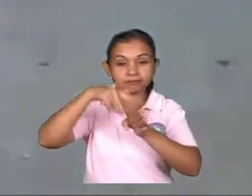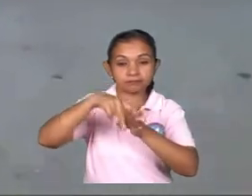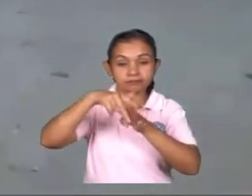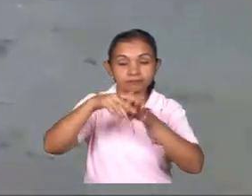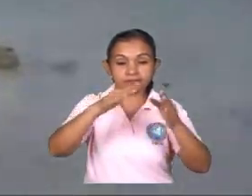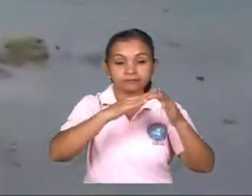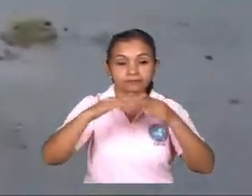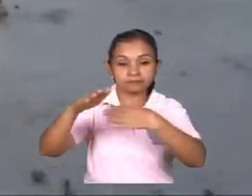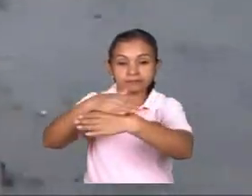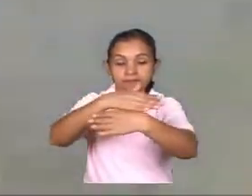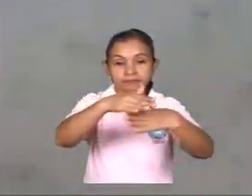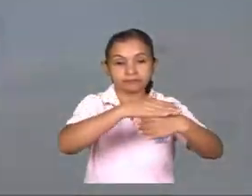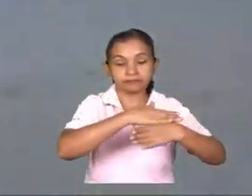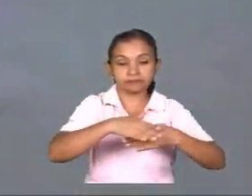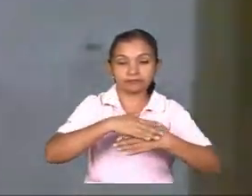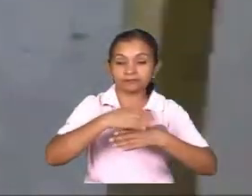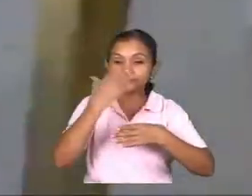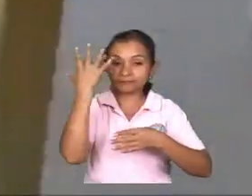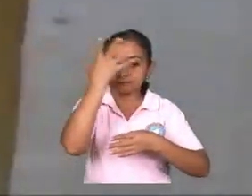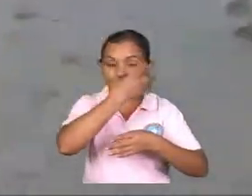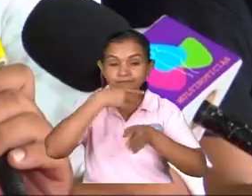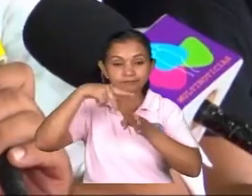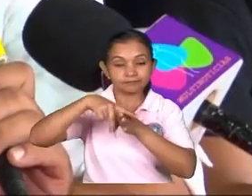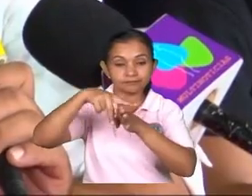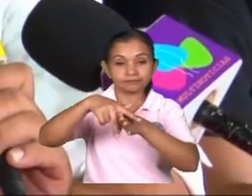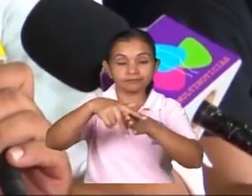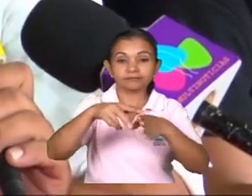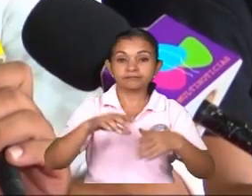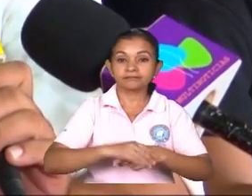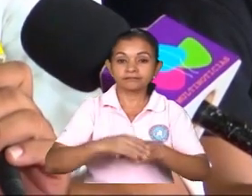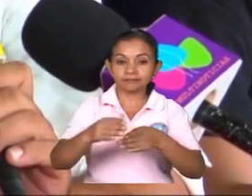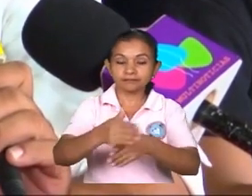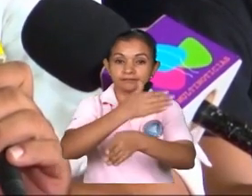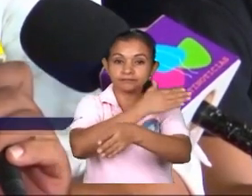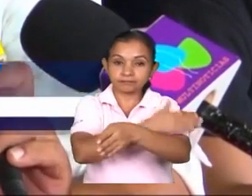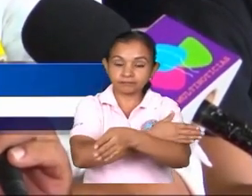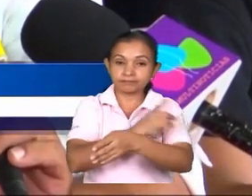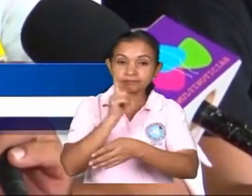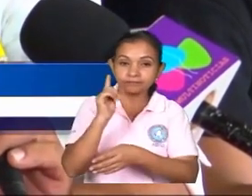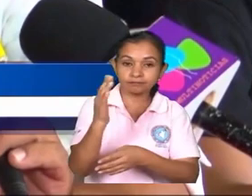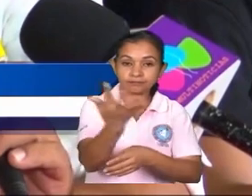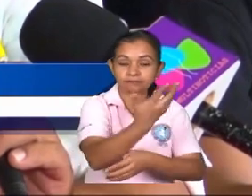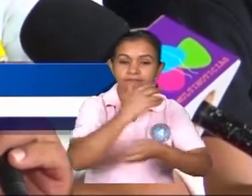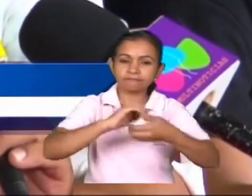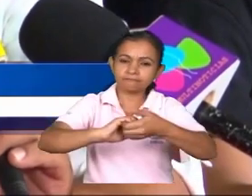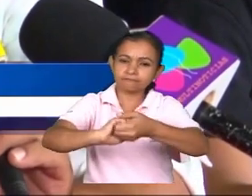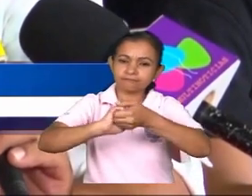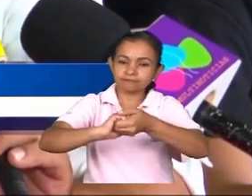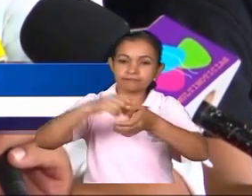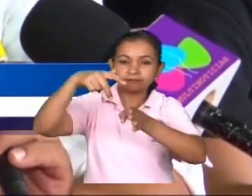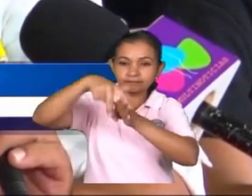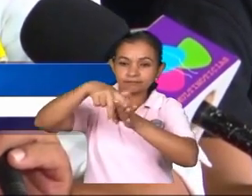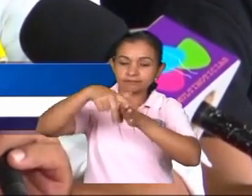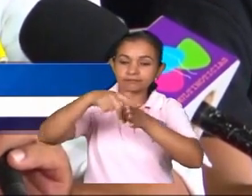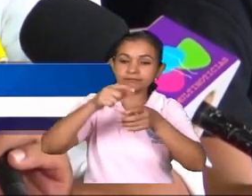ciudades para dar colorido a la cabalgata. Desde antemano, ¿verdad?, a todos los amigos hípicos les hacemos la